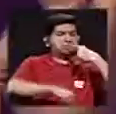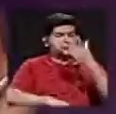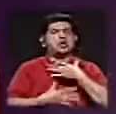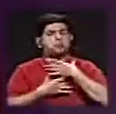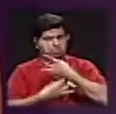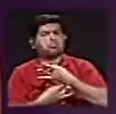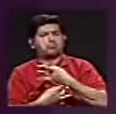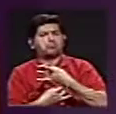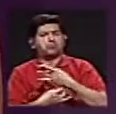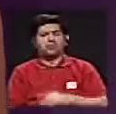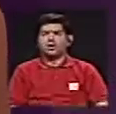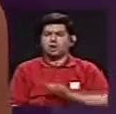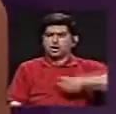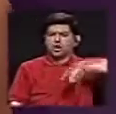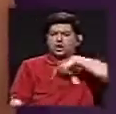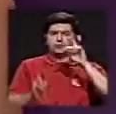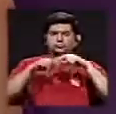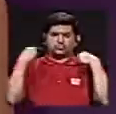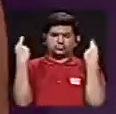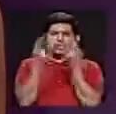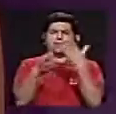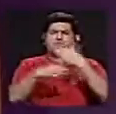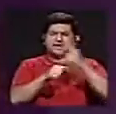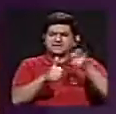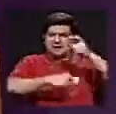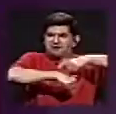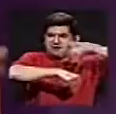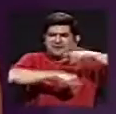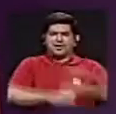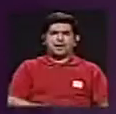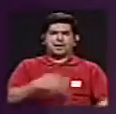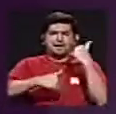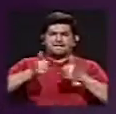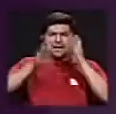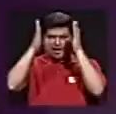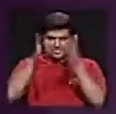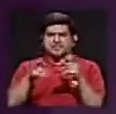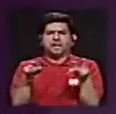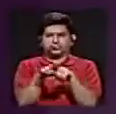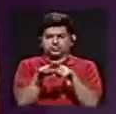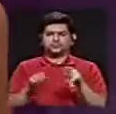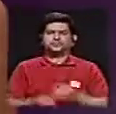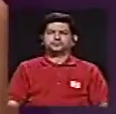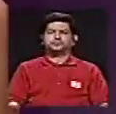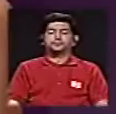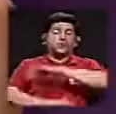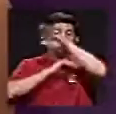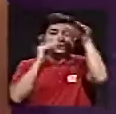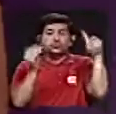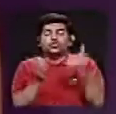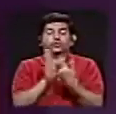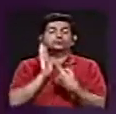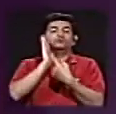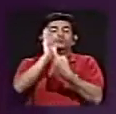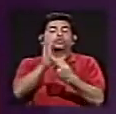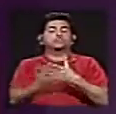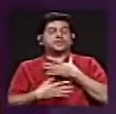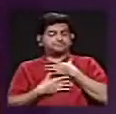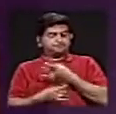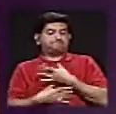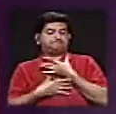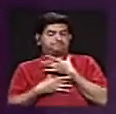interés y nosotros nos reunimos desde un principio con los precandidatos también y todos mostraban su interés